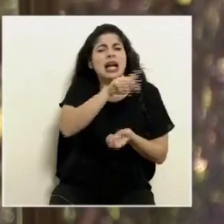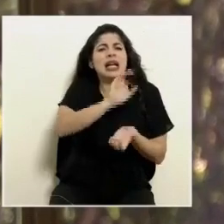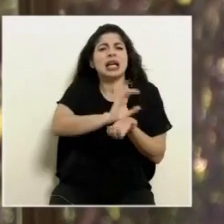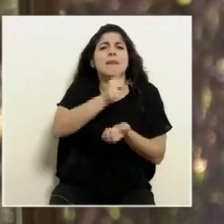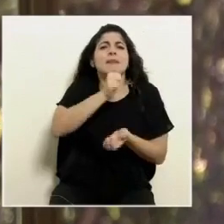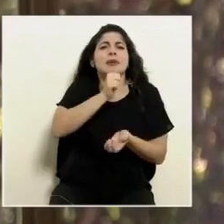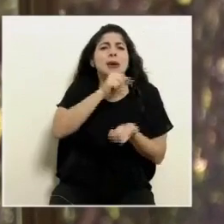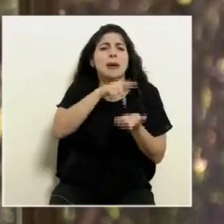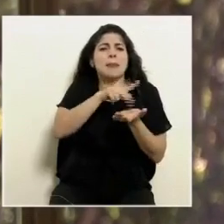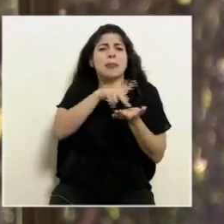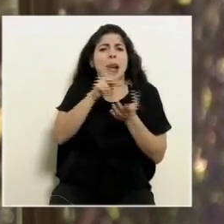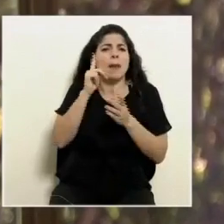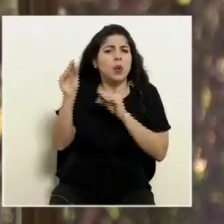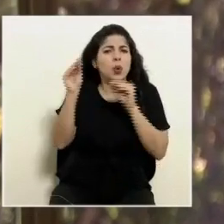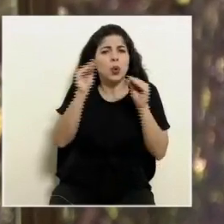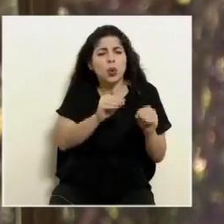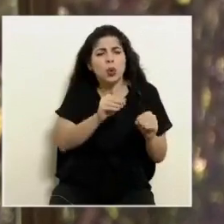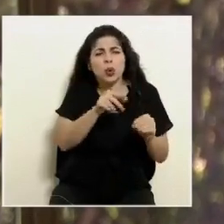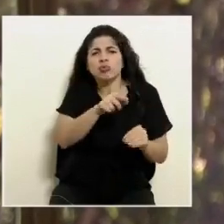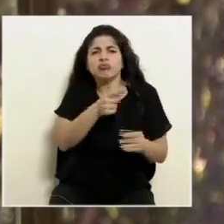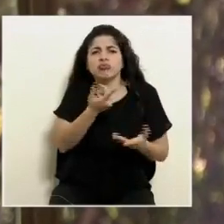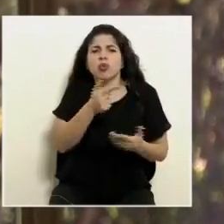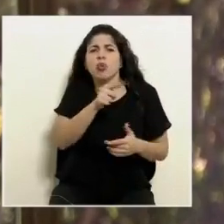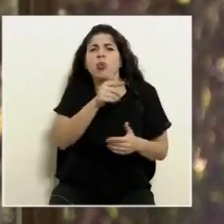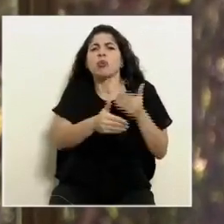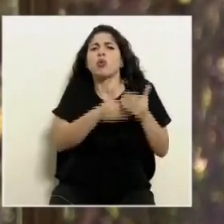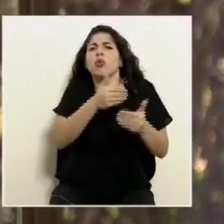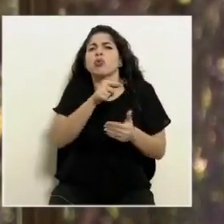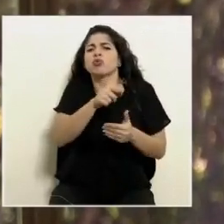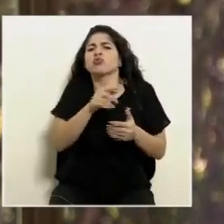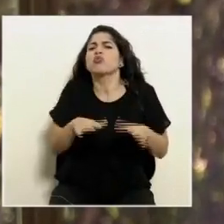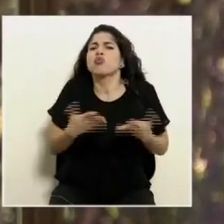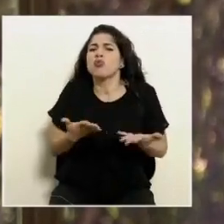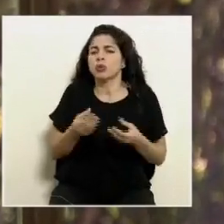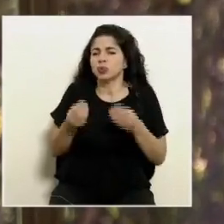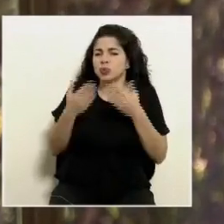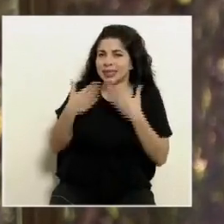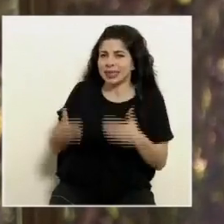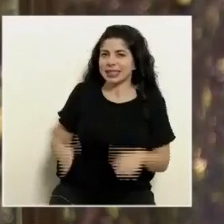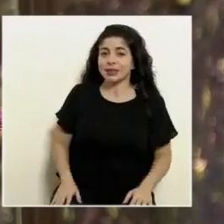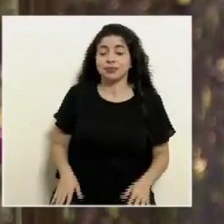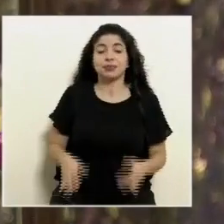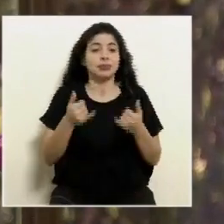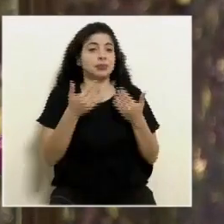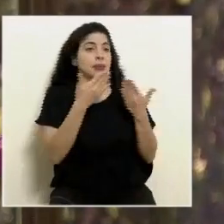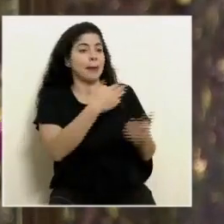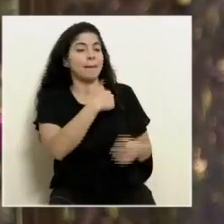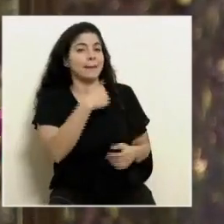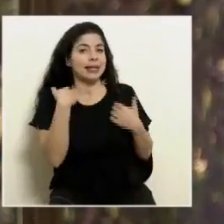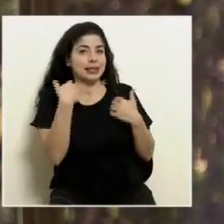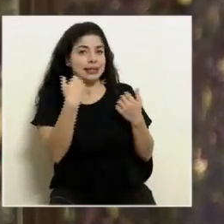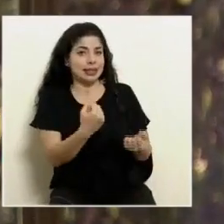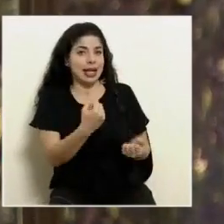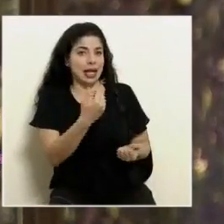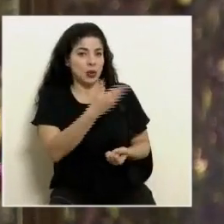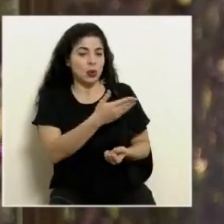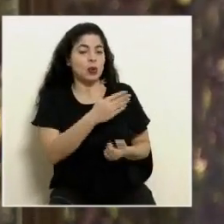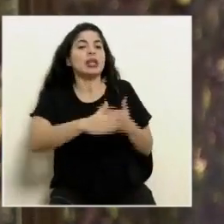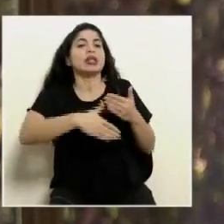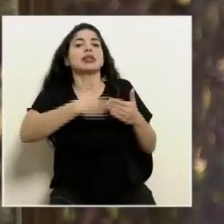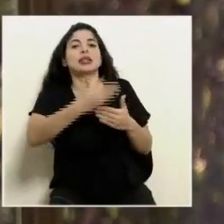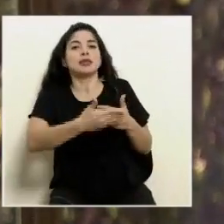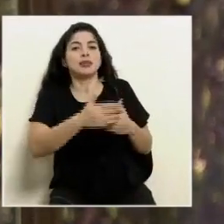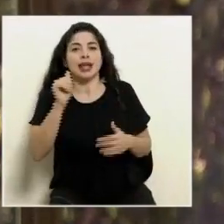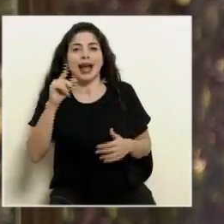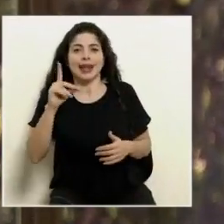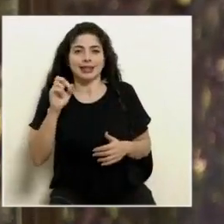clínicas privadas por este traslado? ¿Cuál es el protocolo en este caso específico? Muchas gracias. Escuchamos al ministro de Salud, posteriormente a